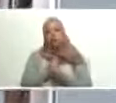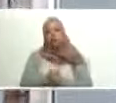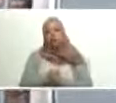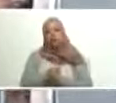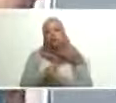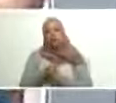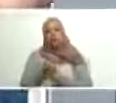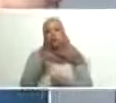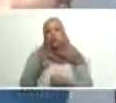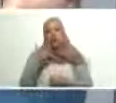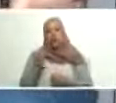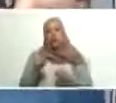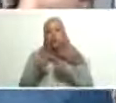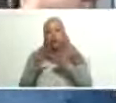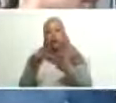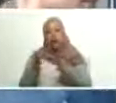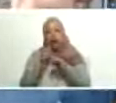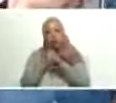ya va el regalo,